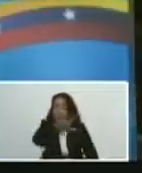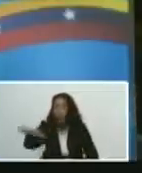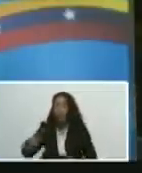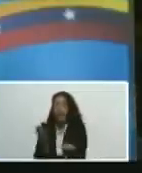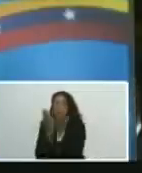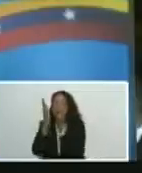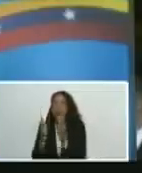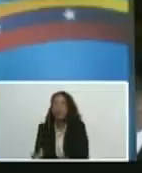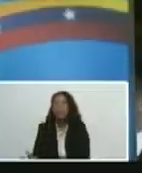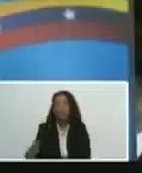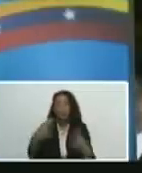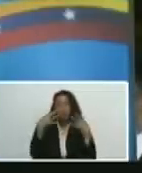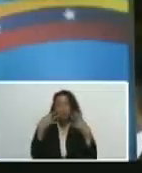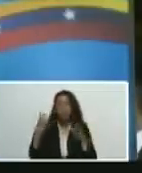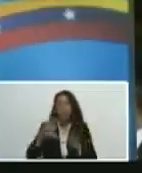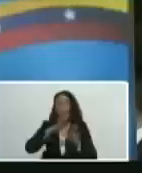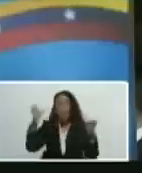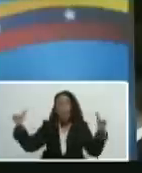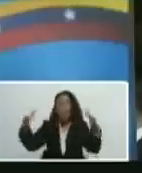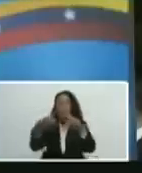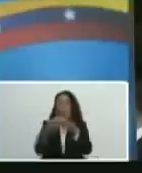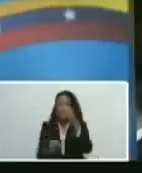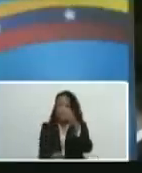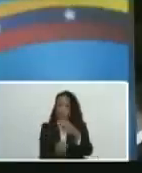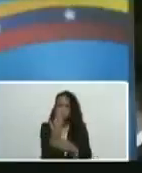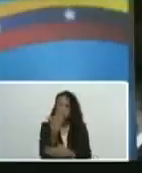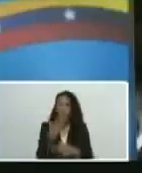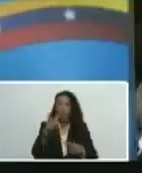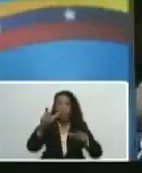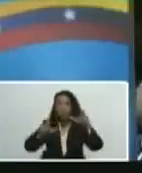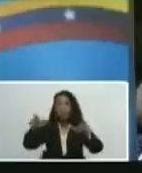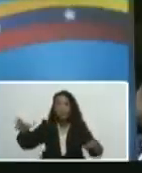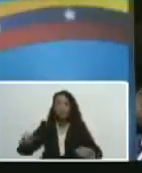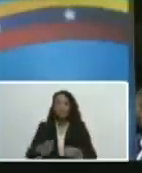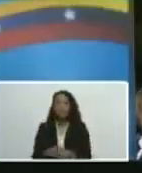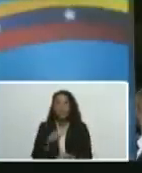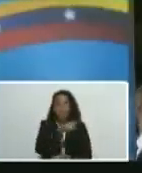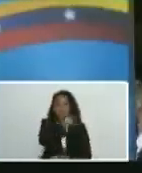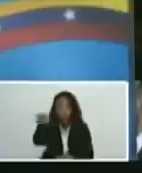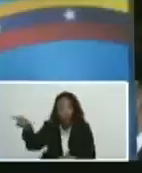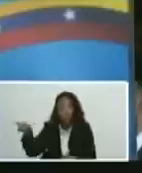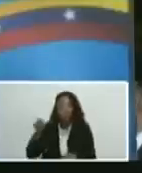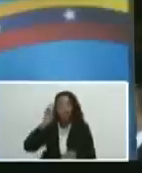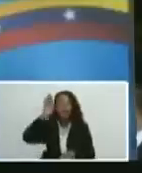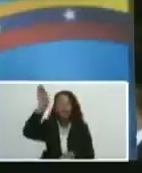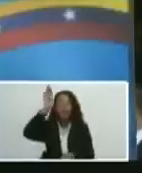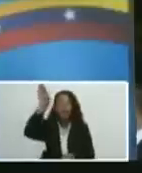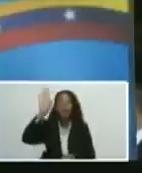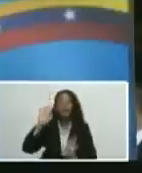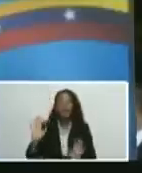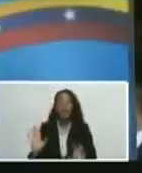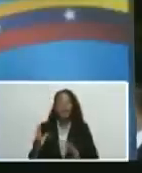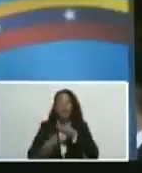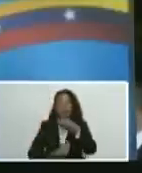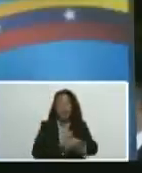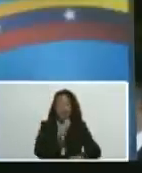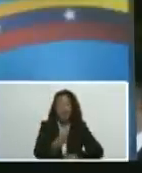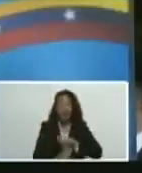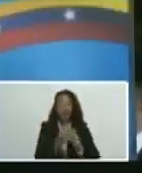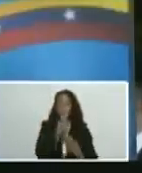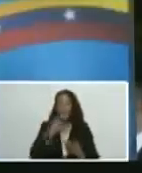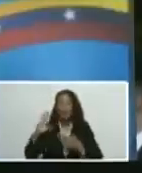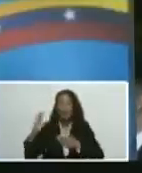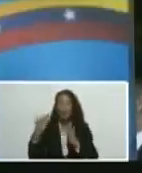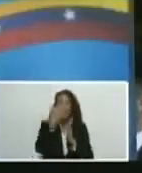militar, quienes conforman nuestras tripulaciones, ya que ustedes son los que finalmente ejecutan y cumplen